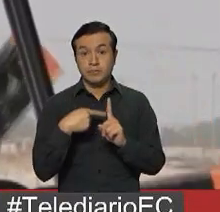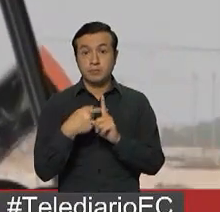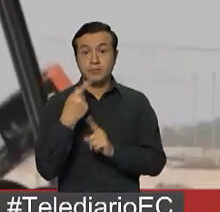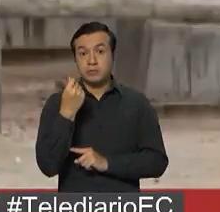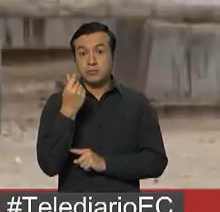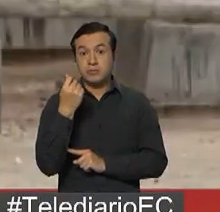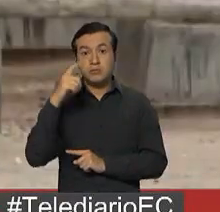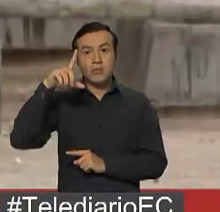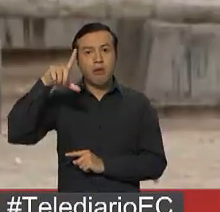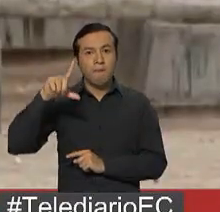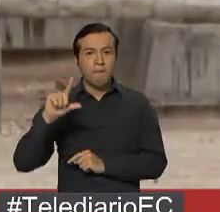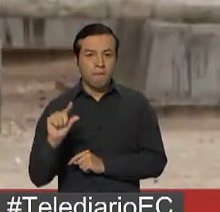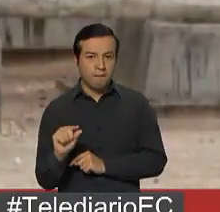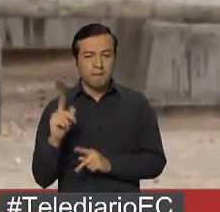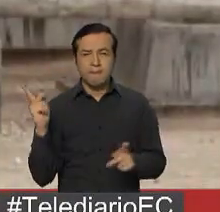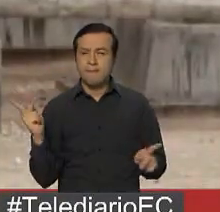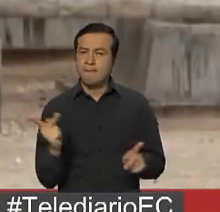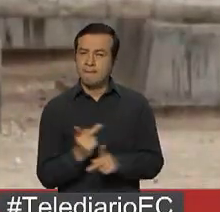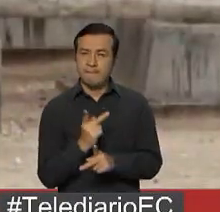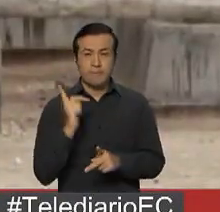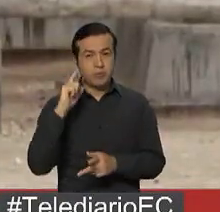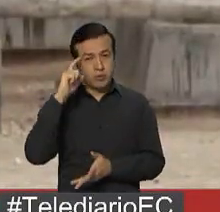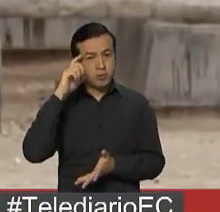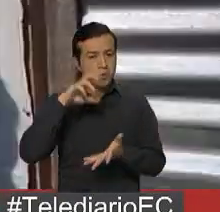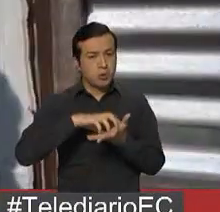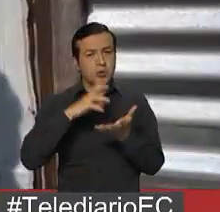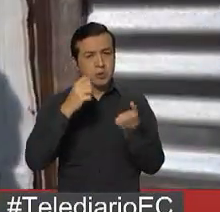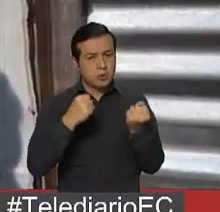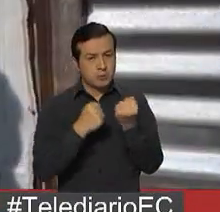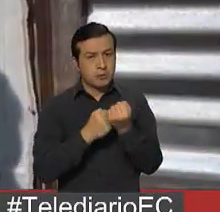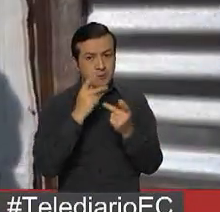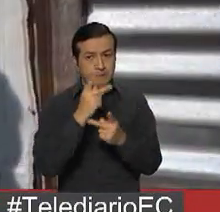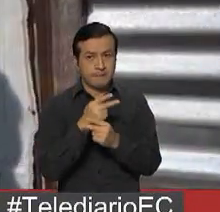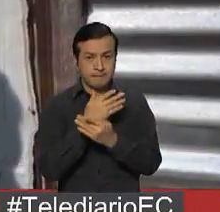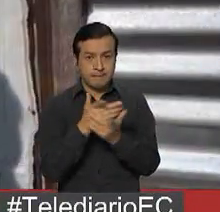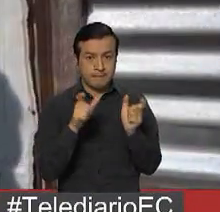del petróleo y que el gobierno busca ampliar y fortalecerla